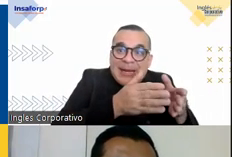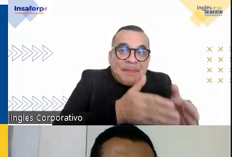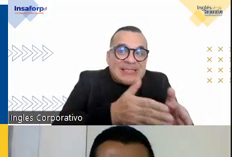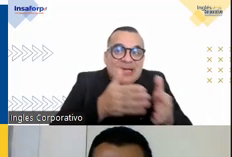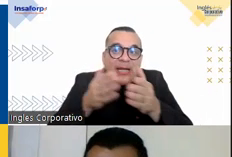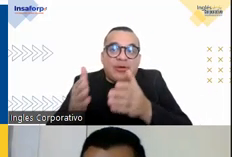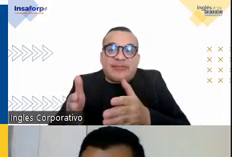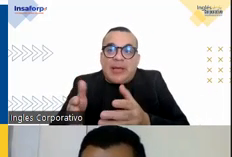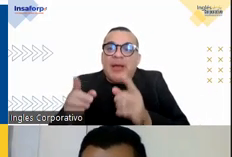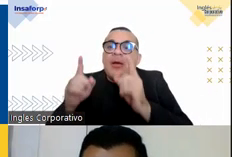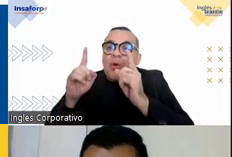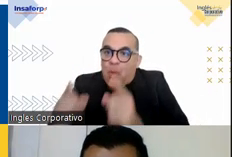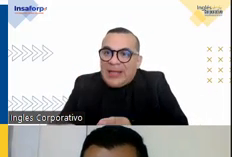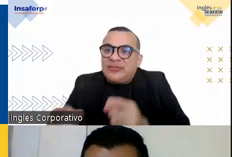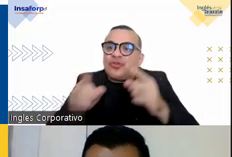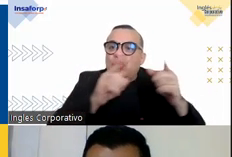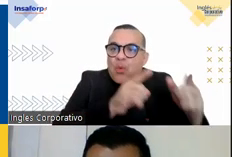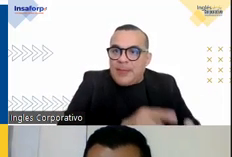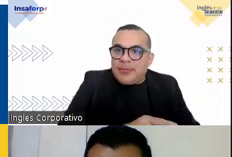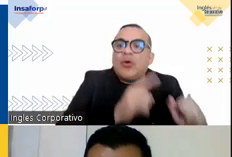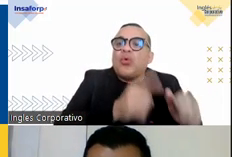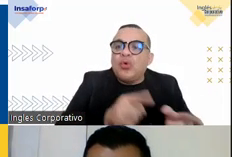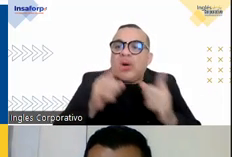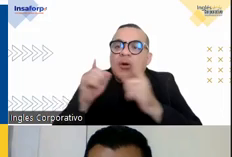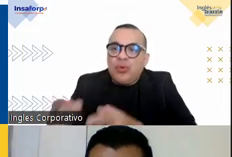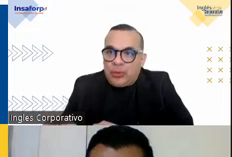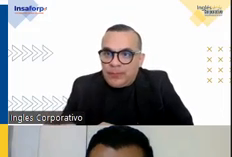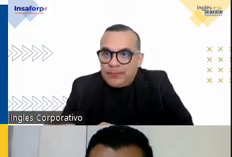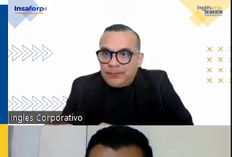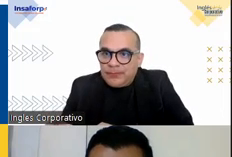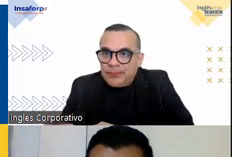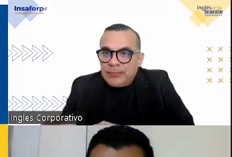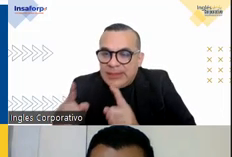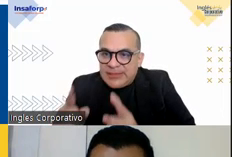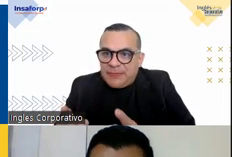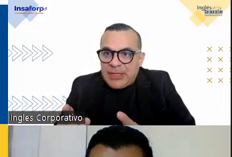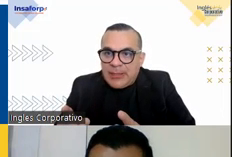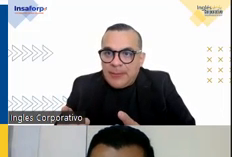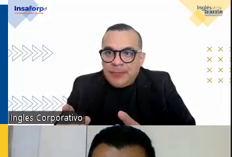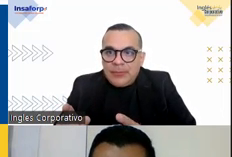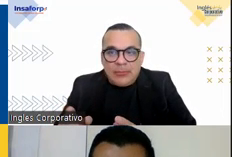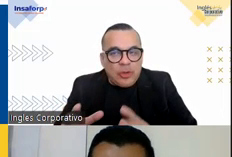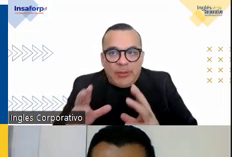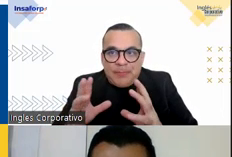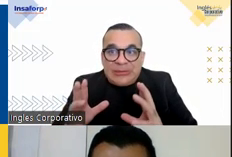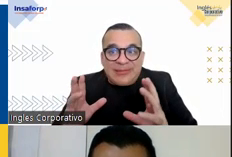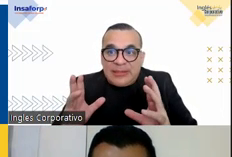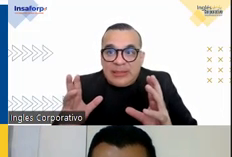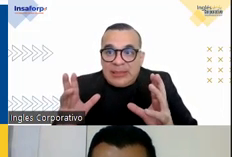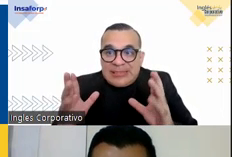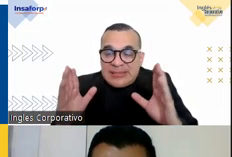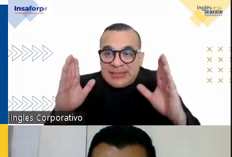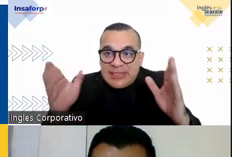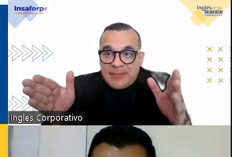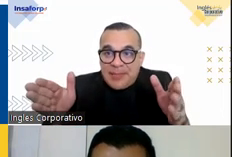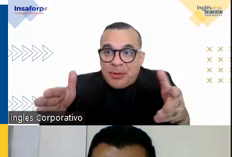gente para pasar algo que se llama one to one, uno a uno. ¿Qué significa? No me importa